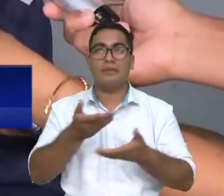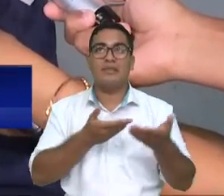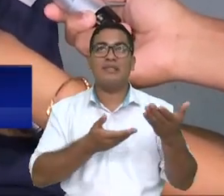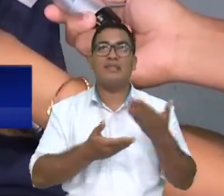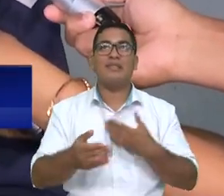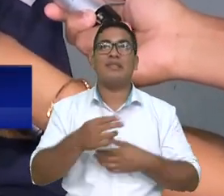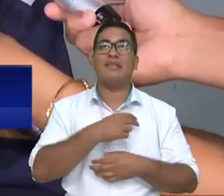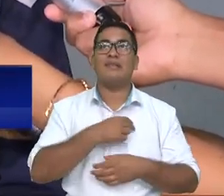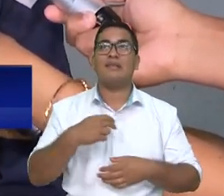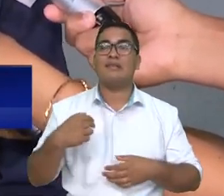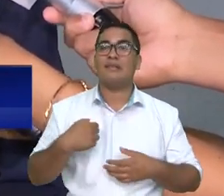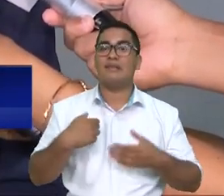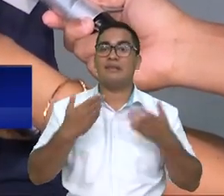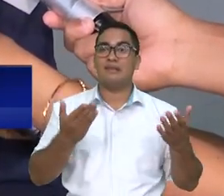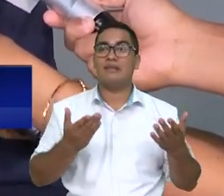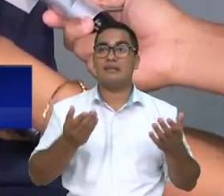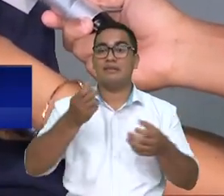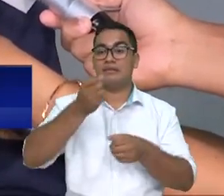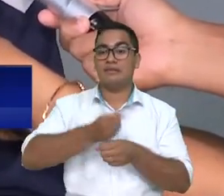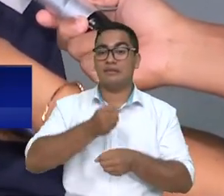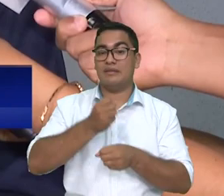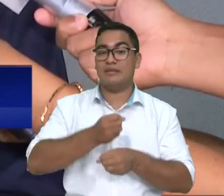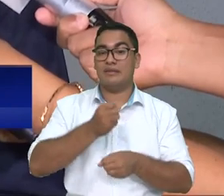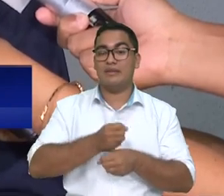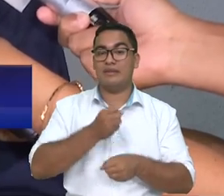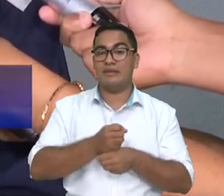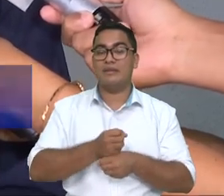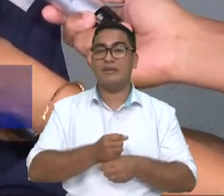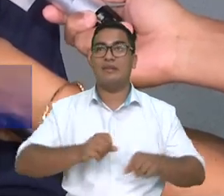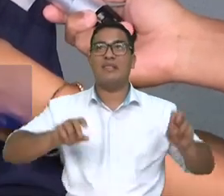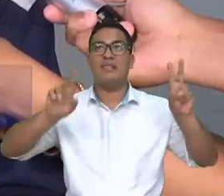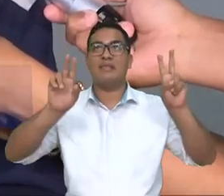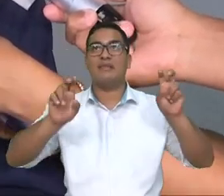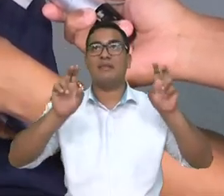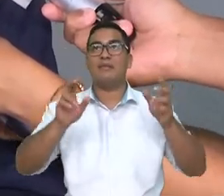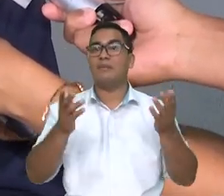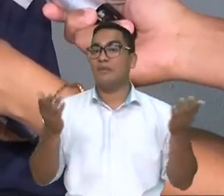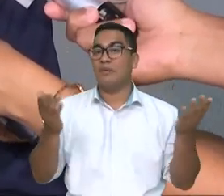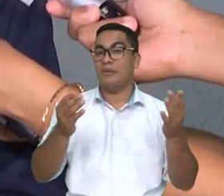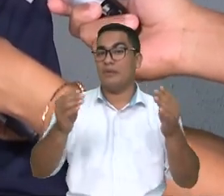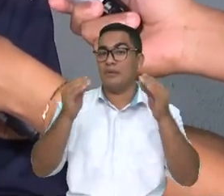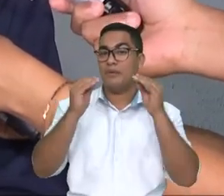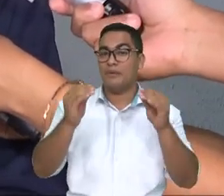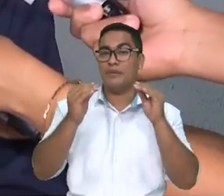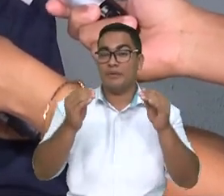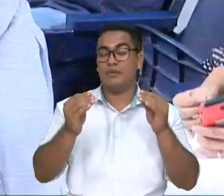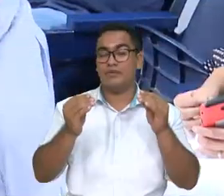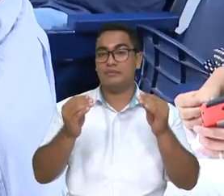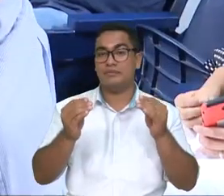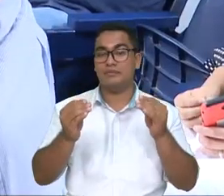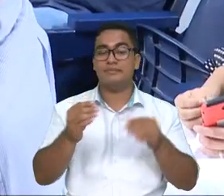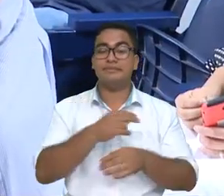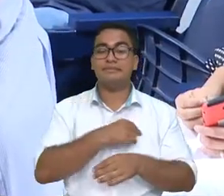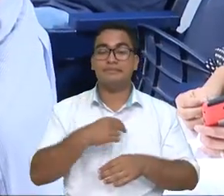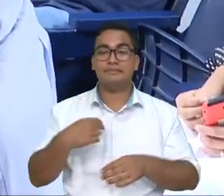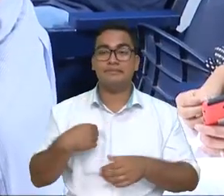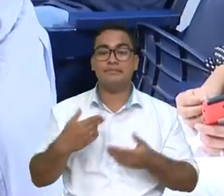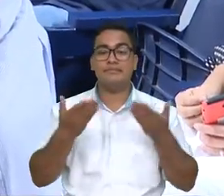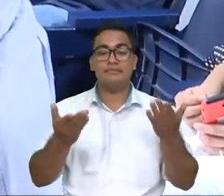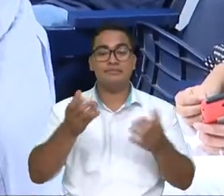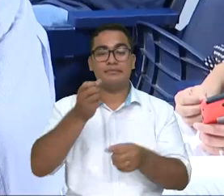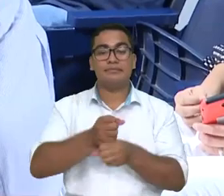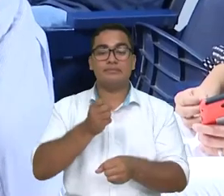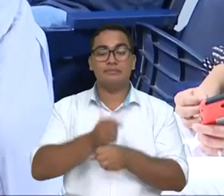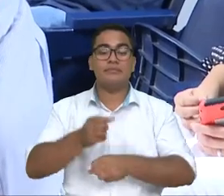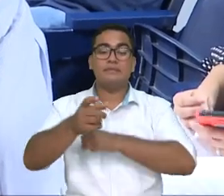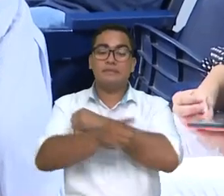jornada intensiva que estamos desarrollando en lo que se refiere a la educación preventiva. Una jornada que nuestro comandante